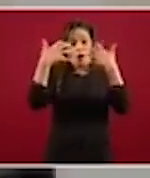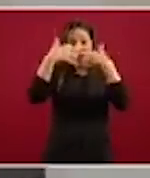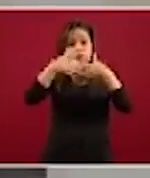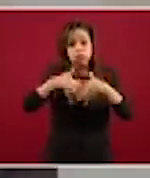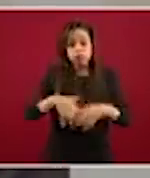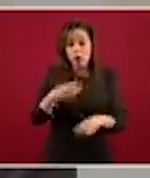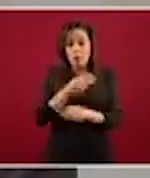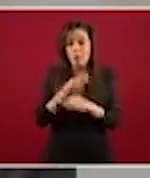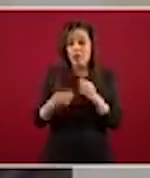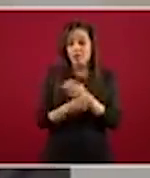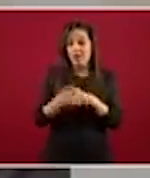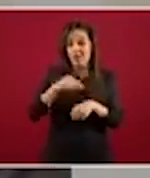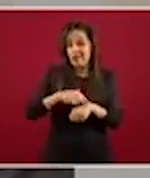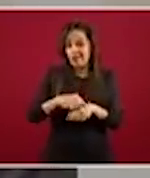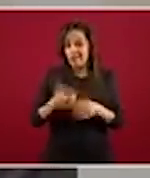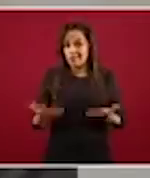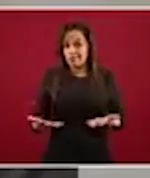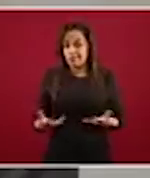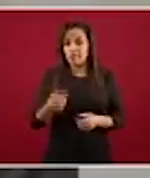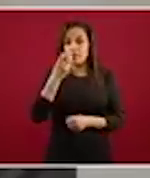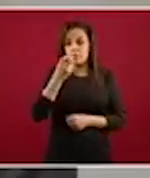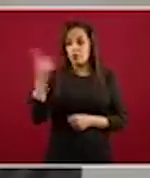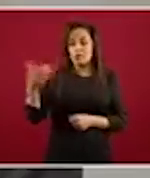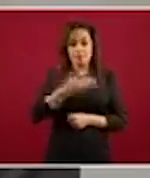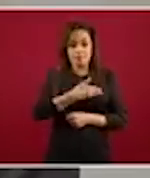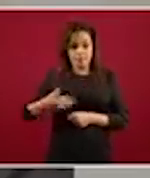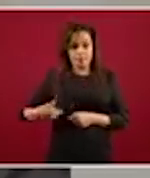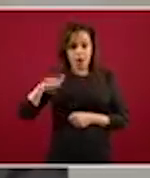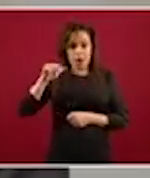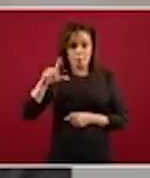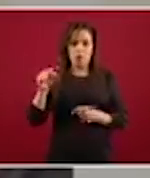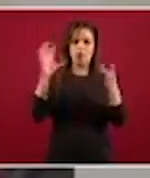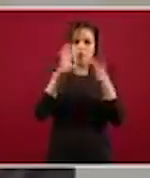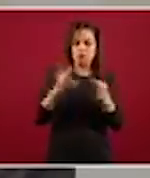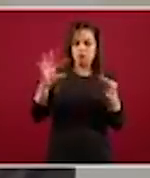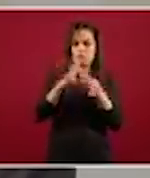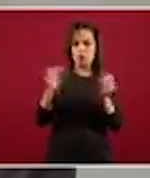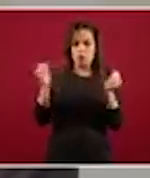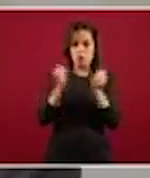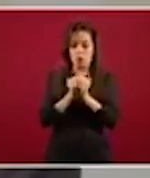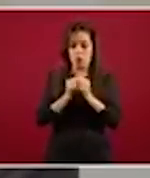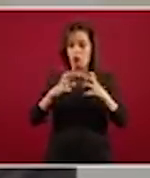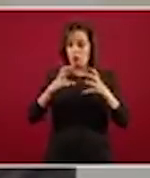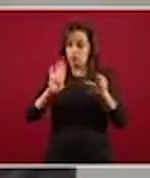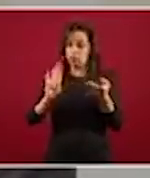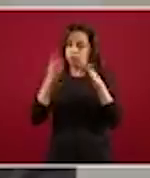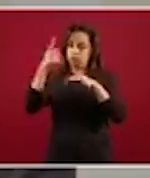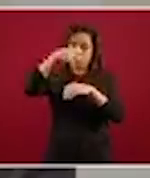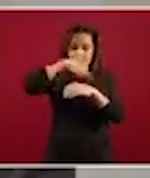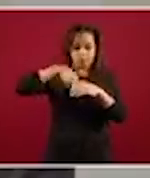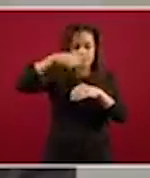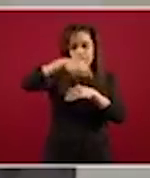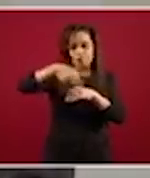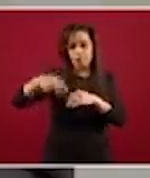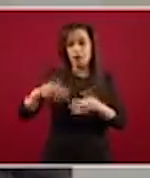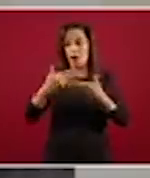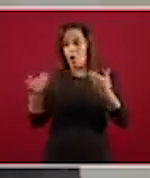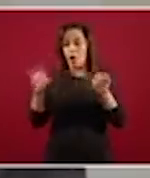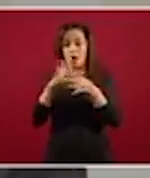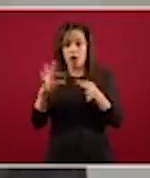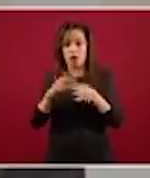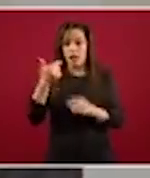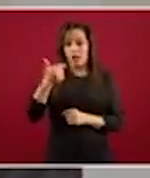Entonces, lo que está planteando el presidente de la República al mundo, y lo hizo ahora en el G20, lo vamos a hacer en la Organización de Naciones Unidas esta